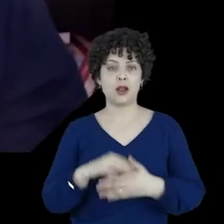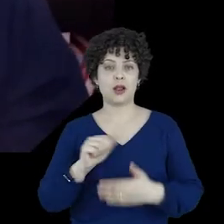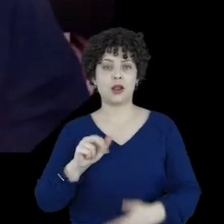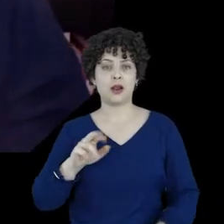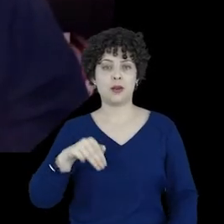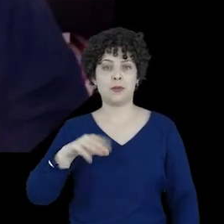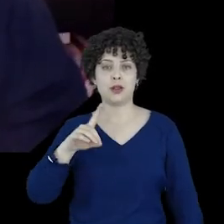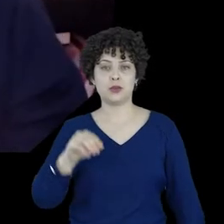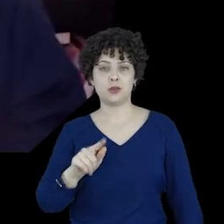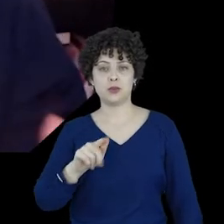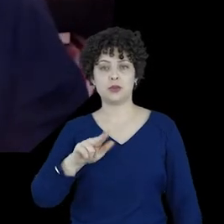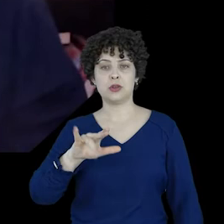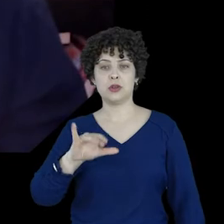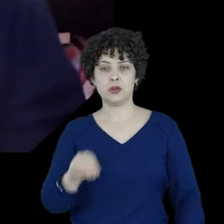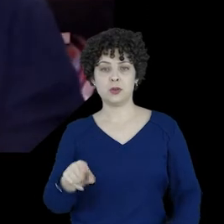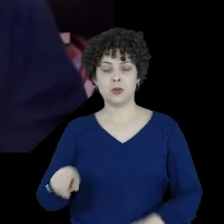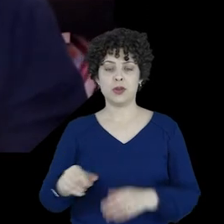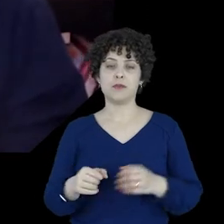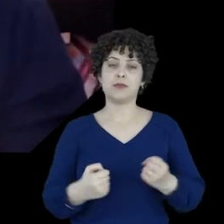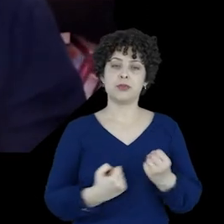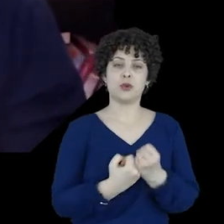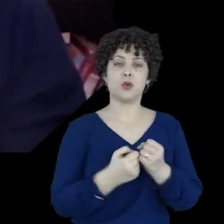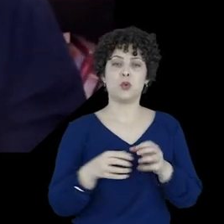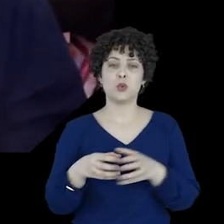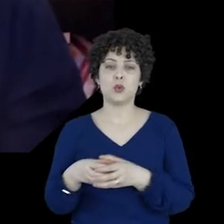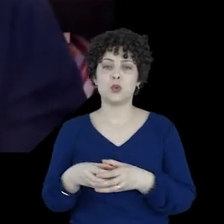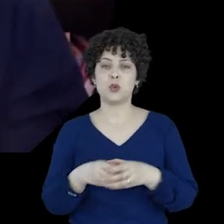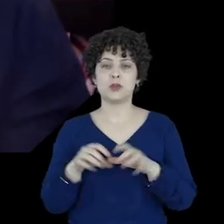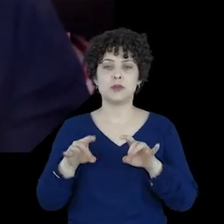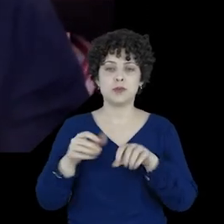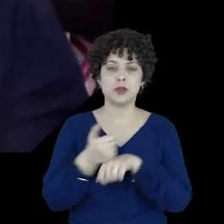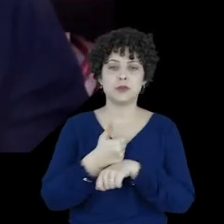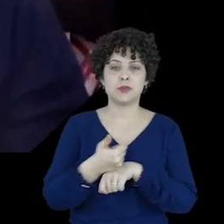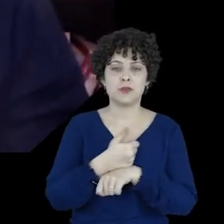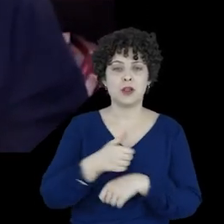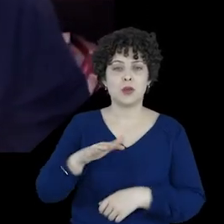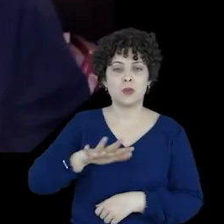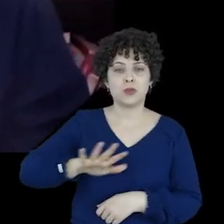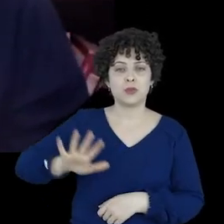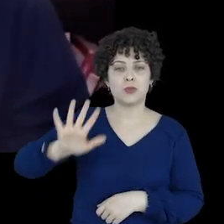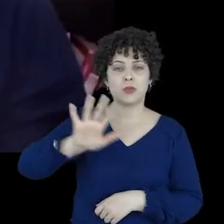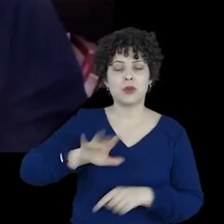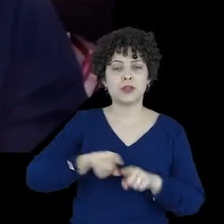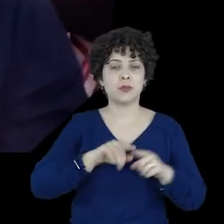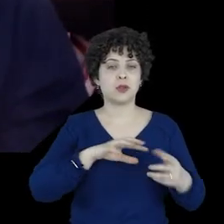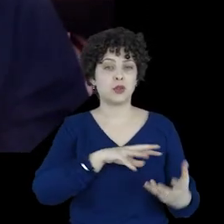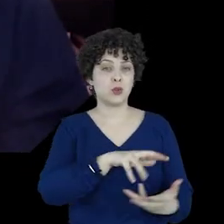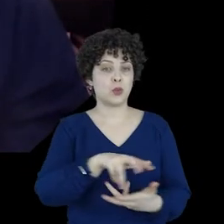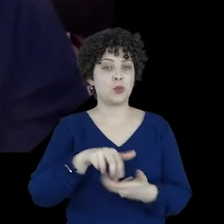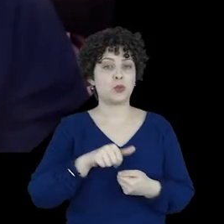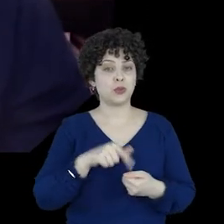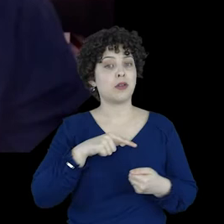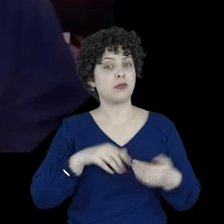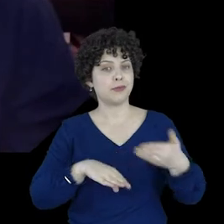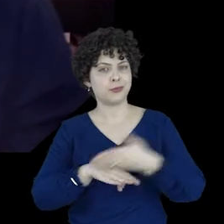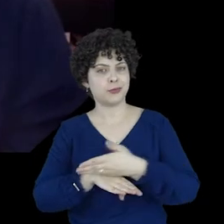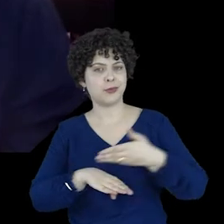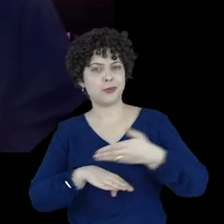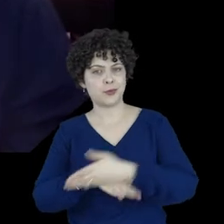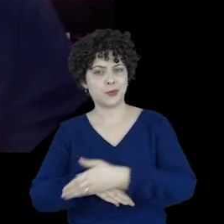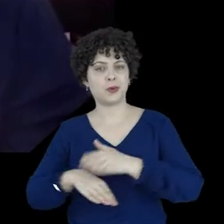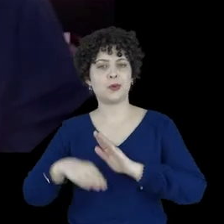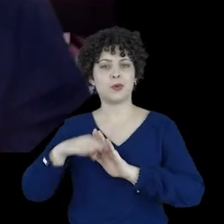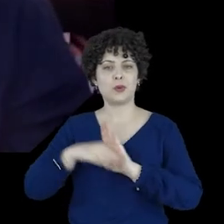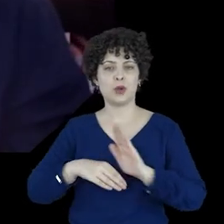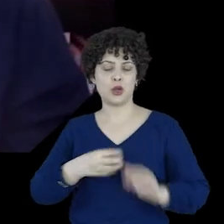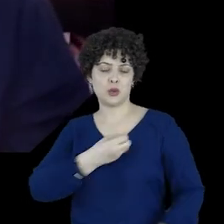Guío y asesorada por un conjunto de expertas y expertos regionales e internacionales, y que incluye en